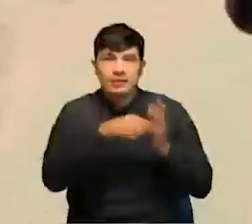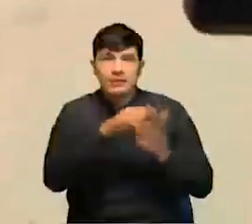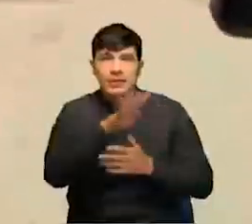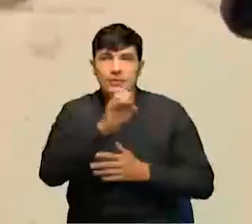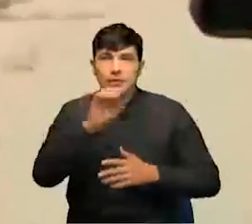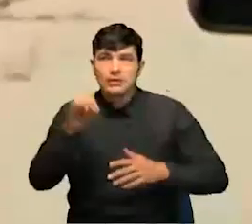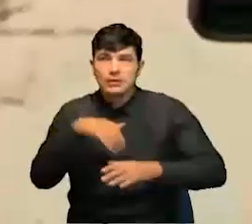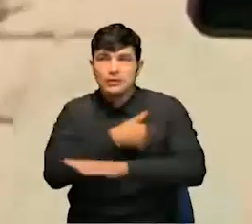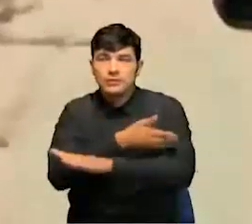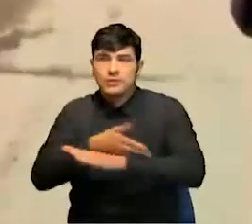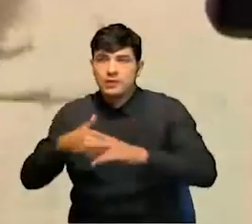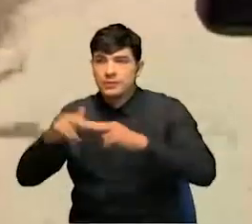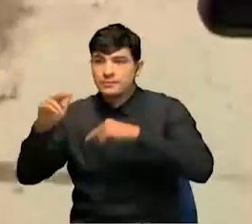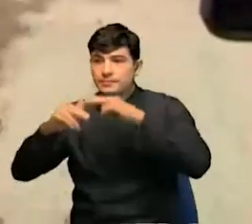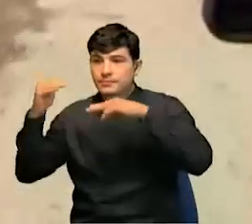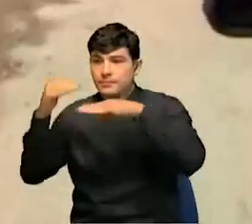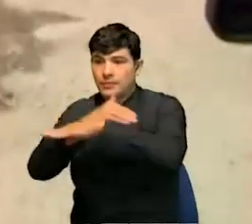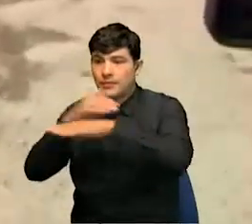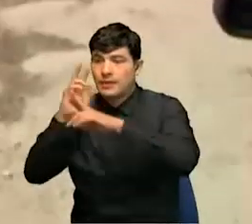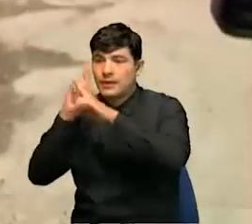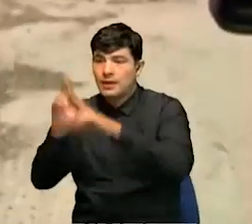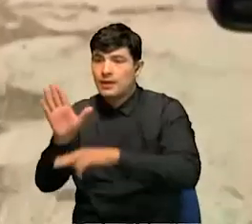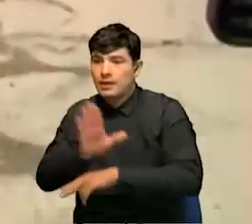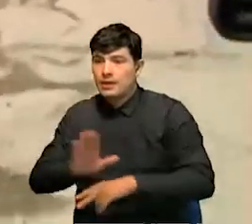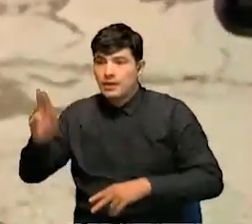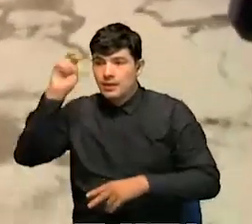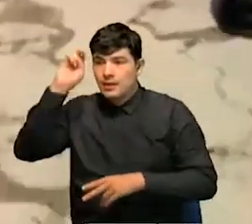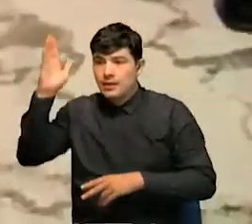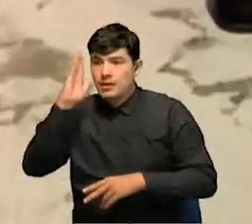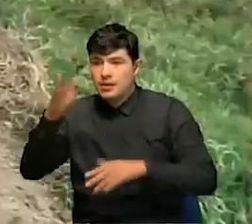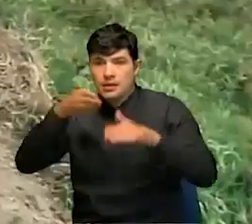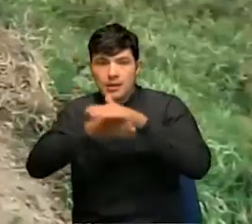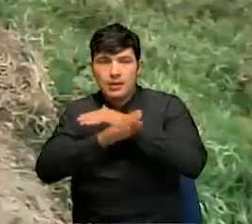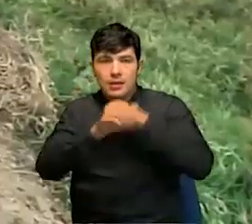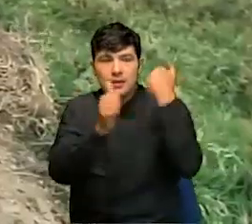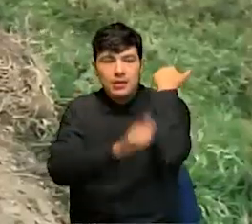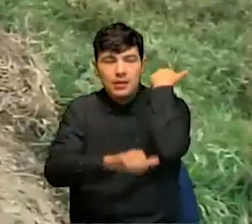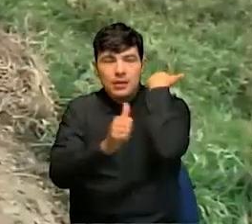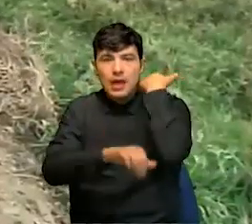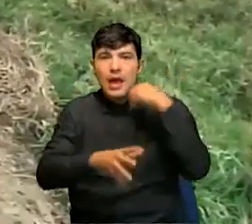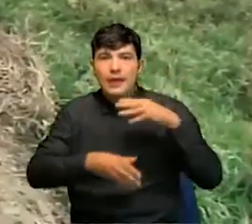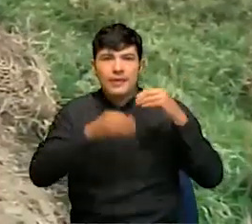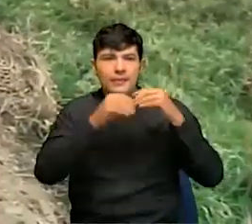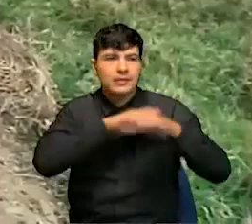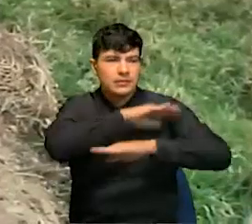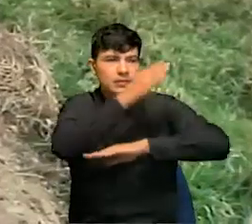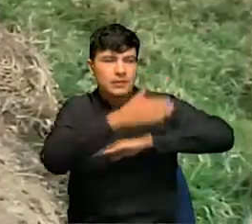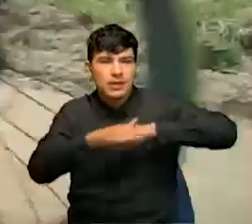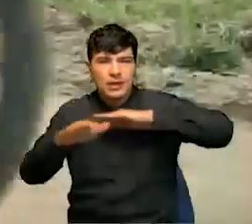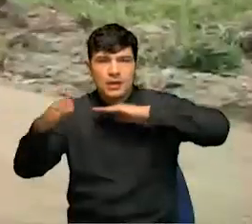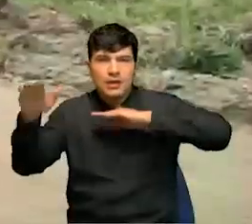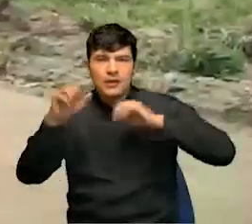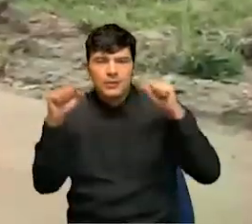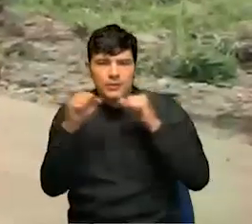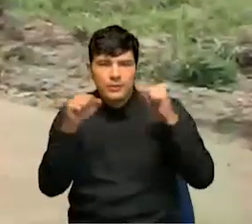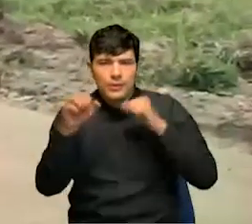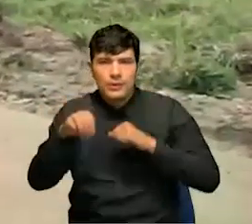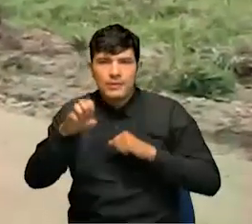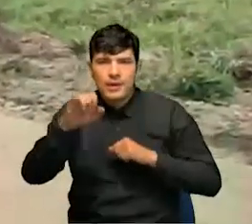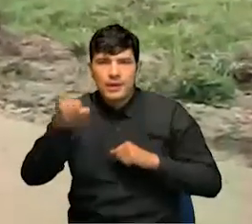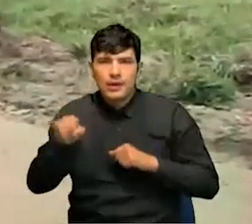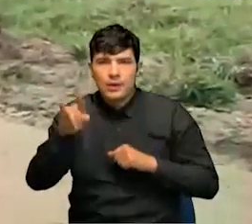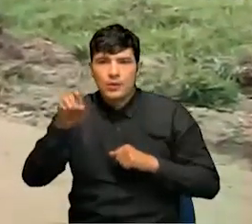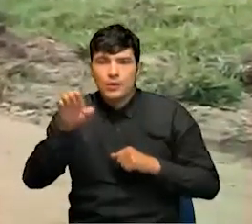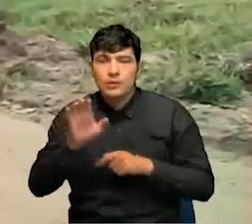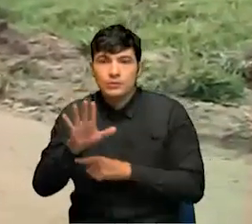para carretera se destaca la vía entre norte de santander y boyacá además la que lleva al páramo de mejor este sector recibirá el